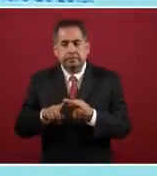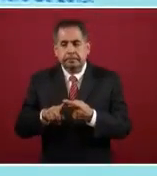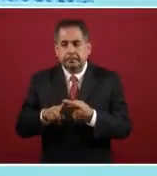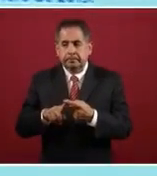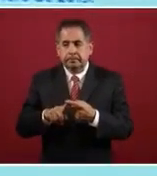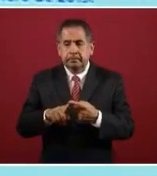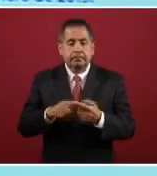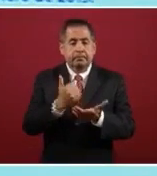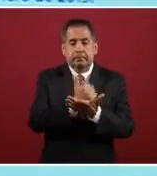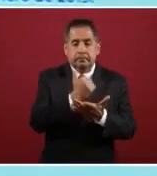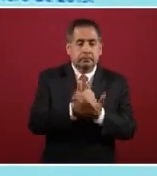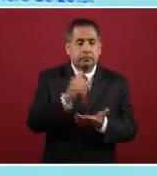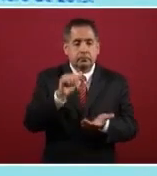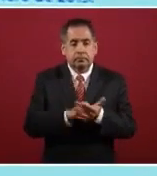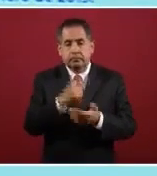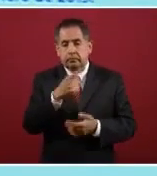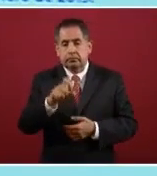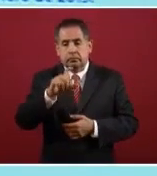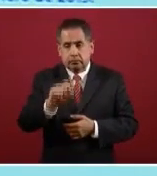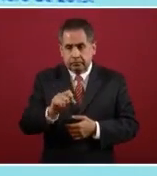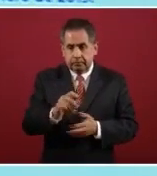6,120 para el arroz y